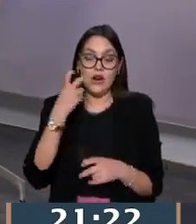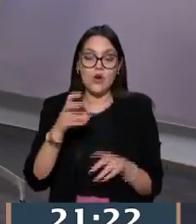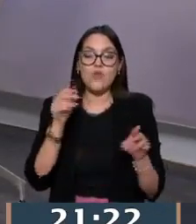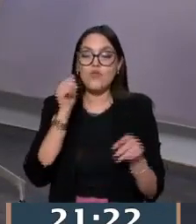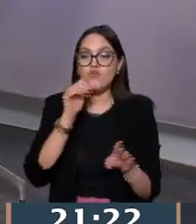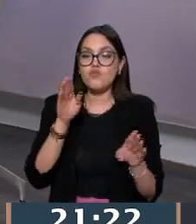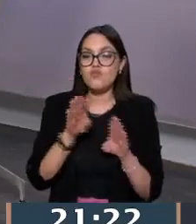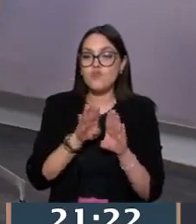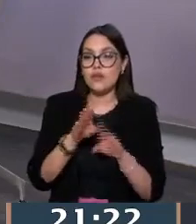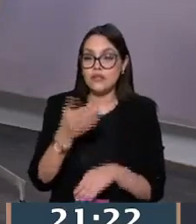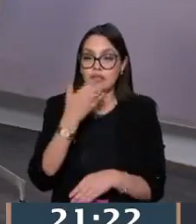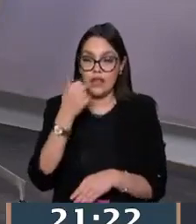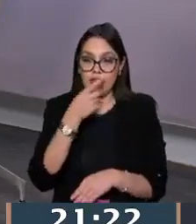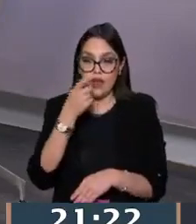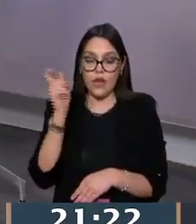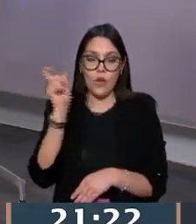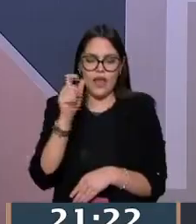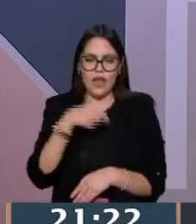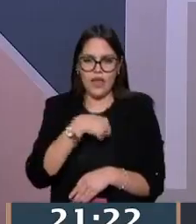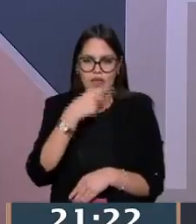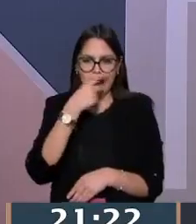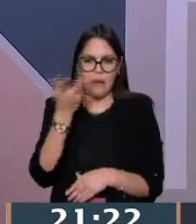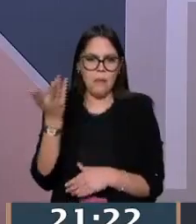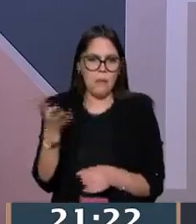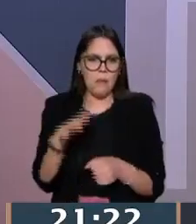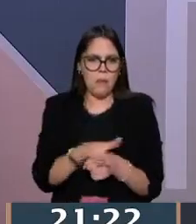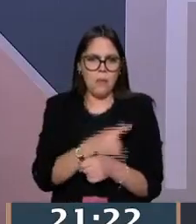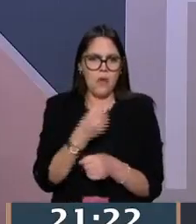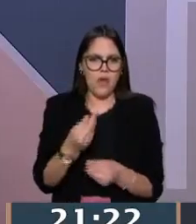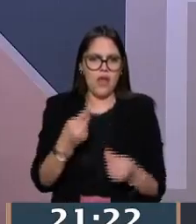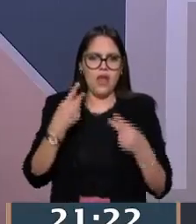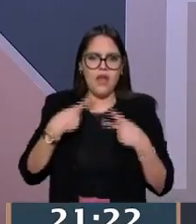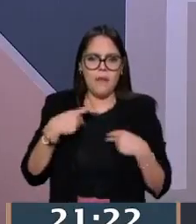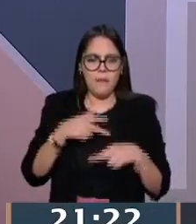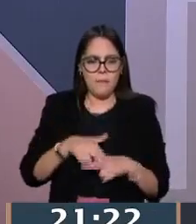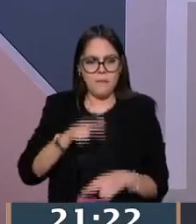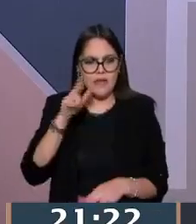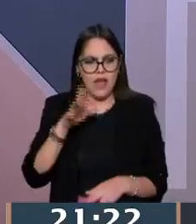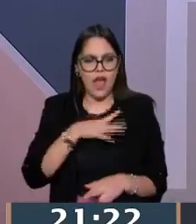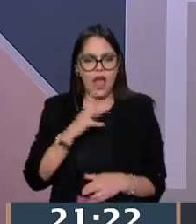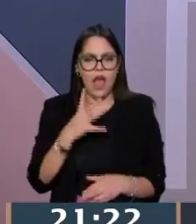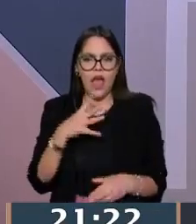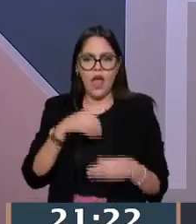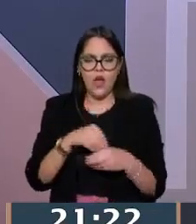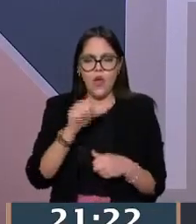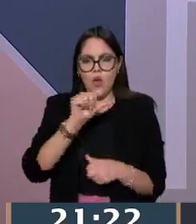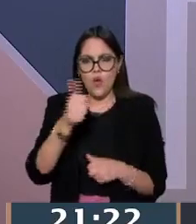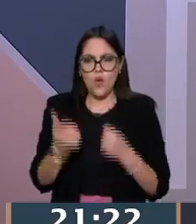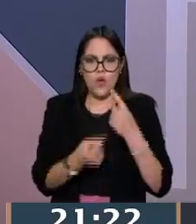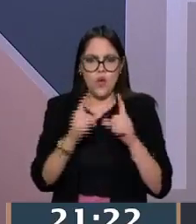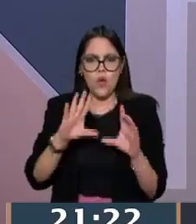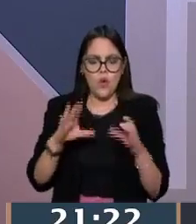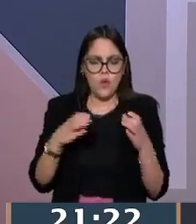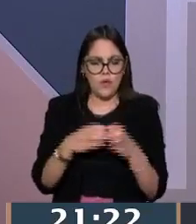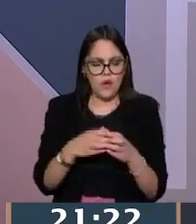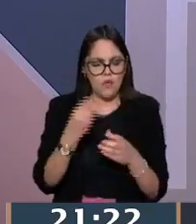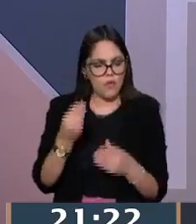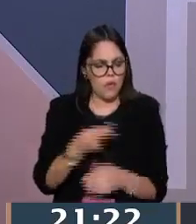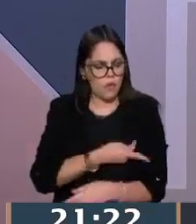estadística básica, cuando tú dices, ¿por qué la inmensa mayoría de la población que pertenece a comunidades indígenas es a su vez